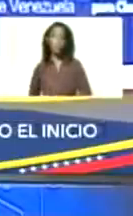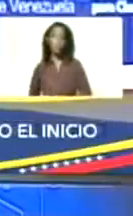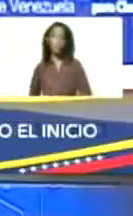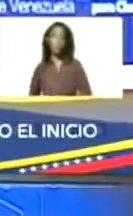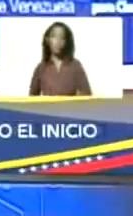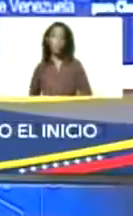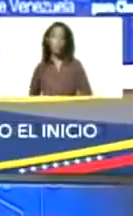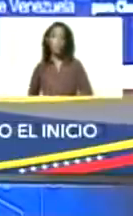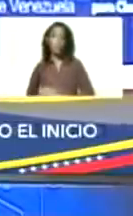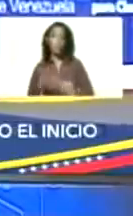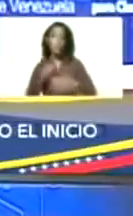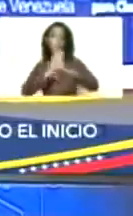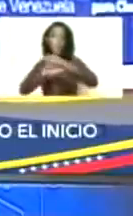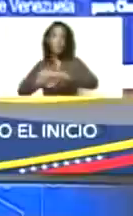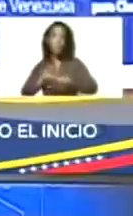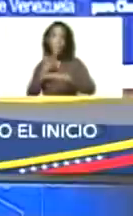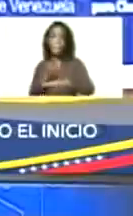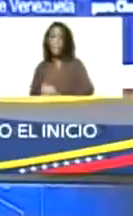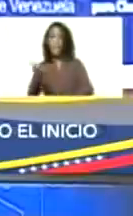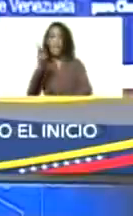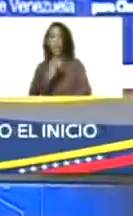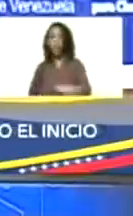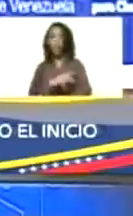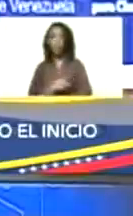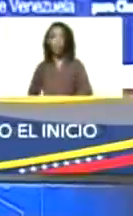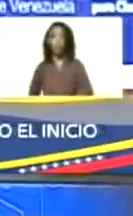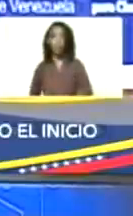que anuncian lo peor.